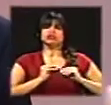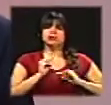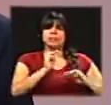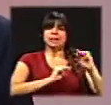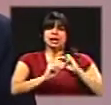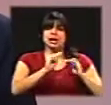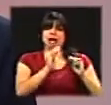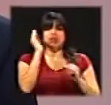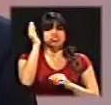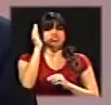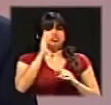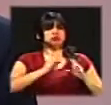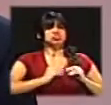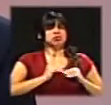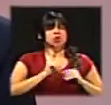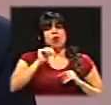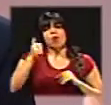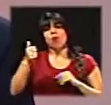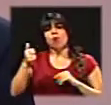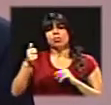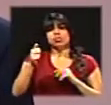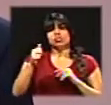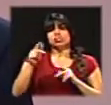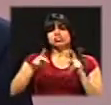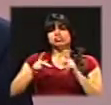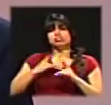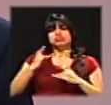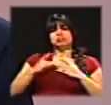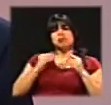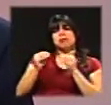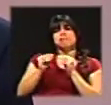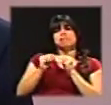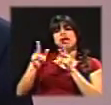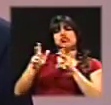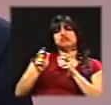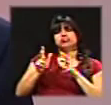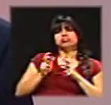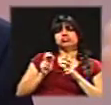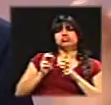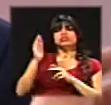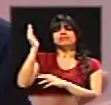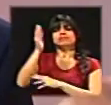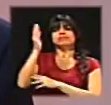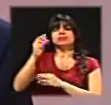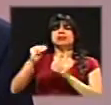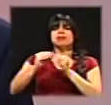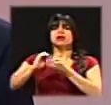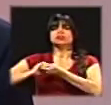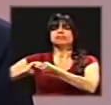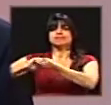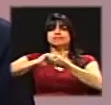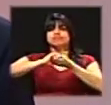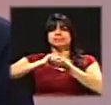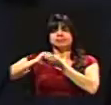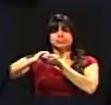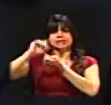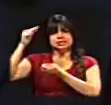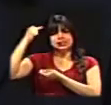mercado, y otras son más receptivas, otra sensibilidad más receptiva hacia el discurso del Estado solidario.